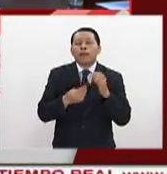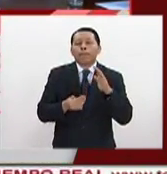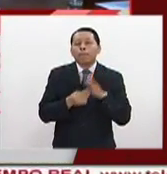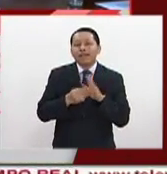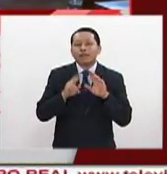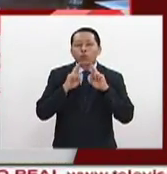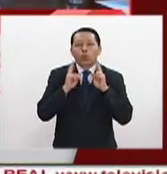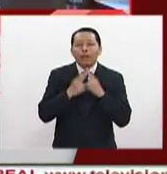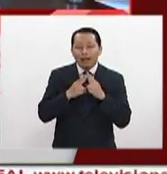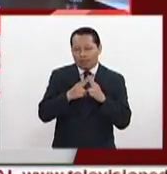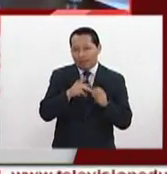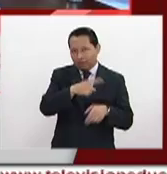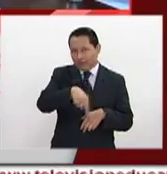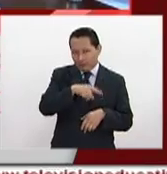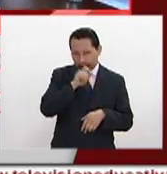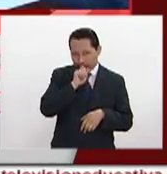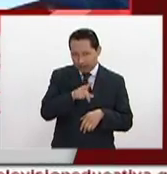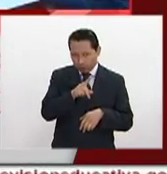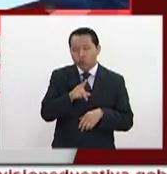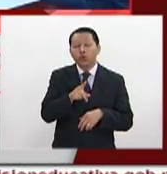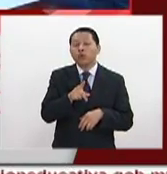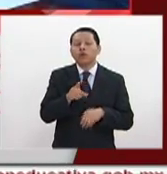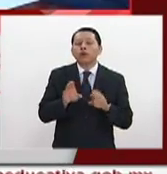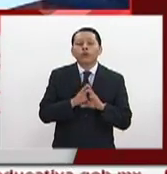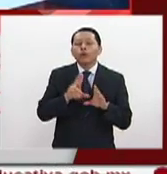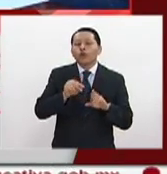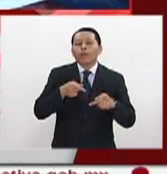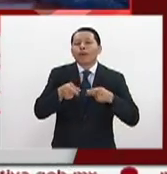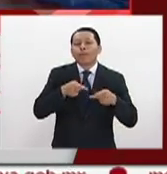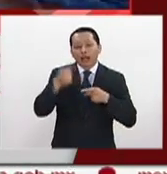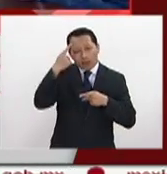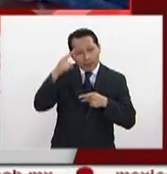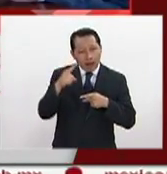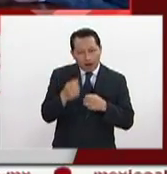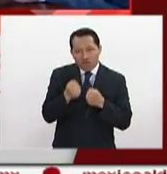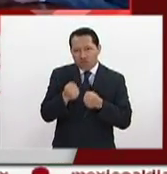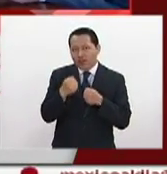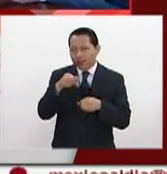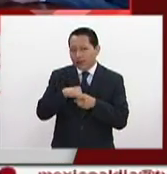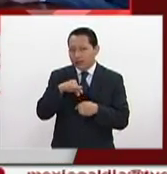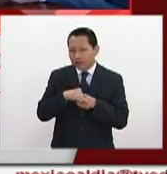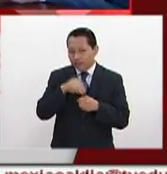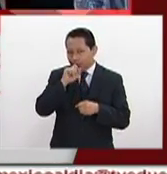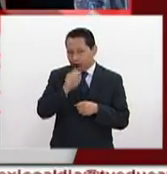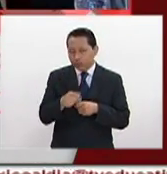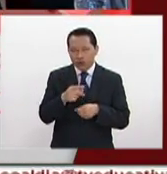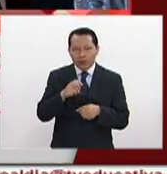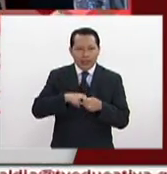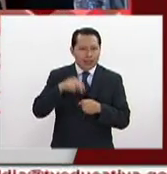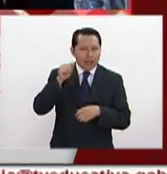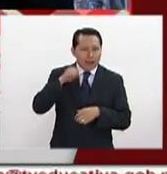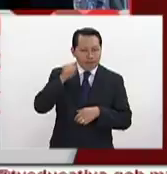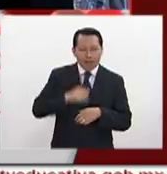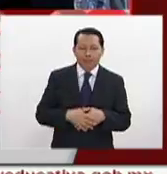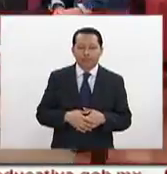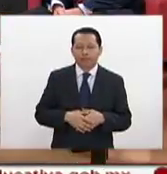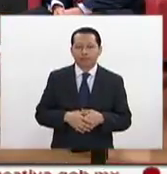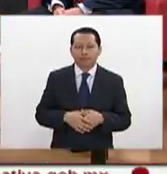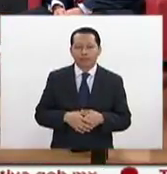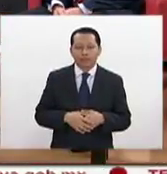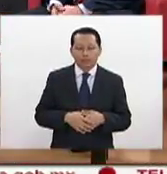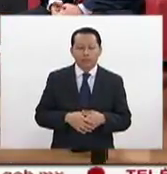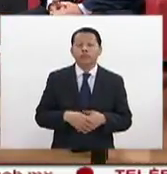Democrática no está preparada actualmente para llegar fuerte a las elecciones de que se podrían celebrar en abril. Claro. Mientras está